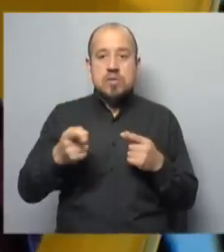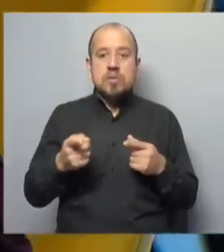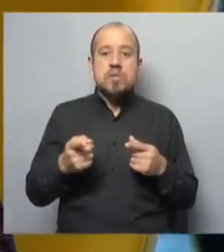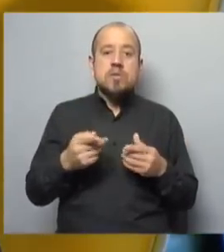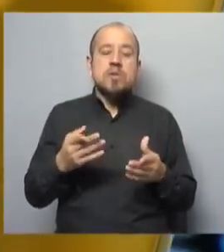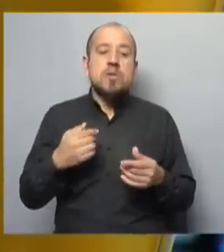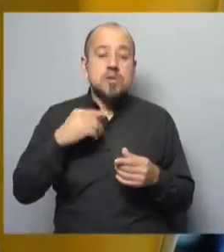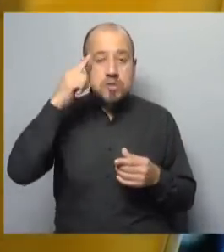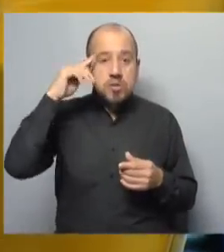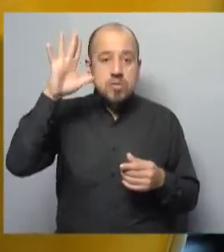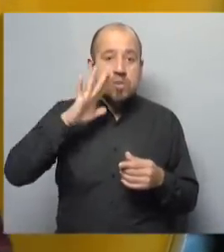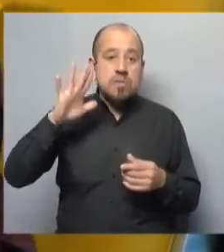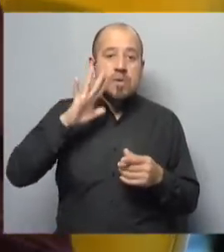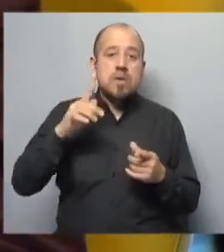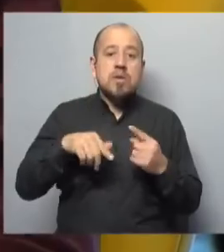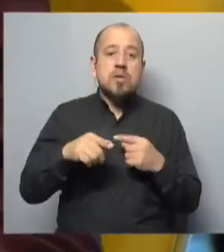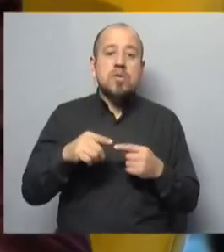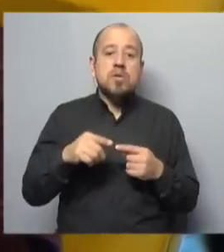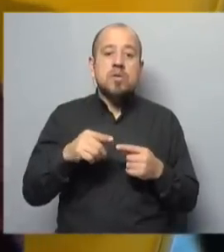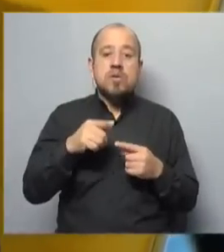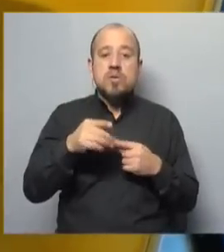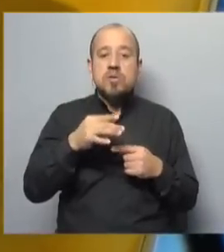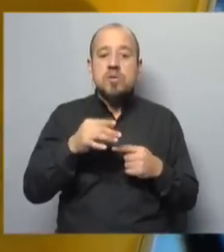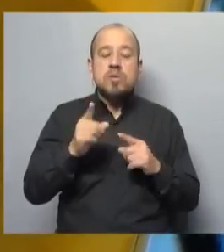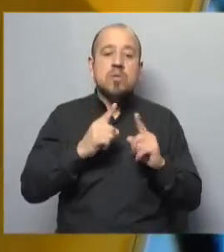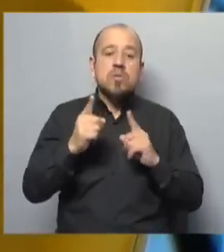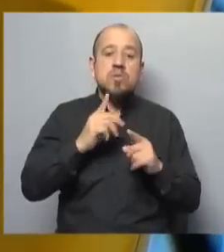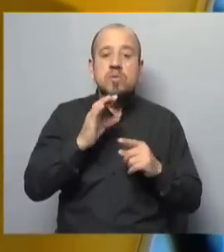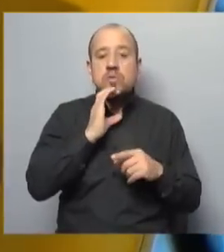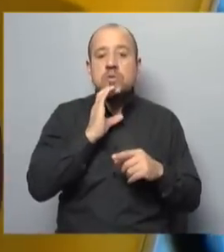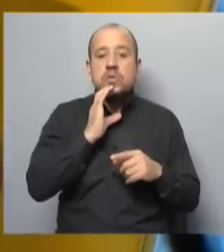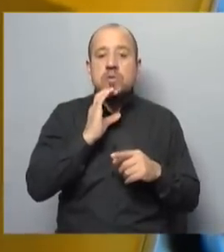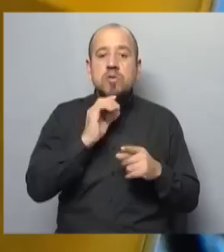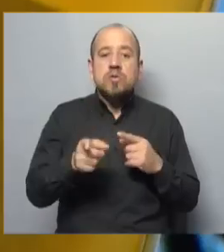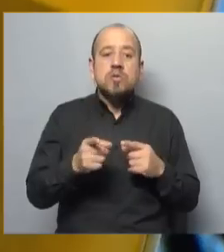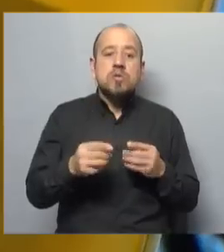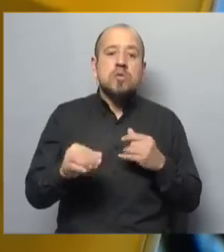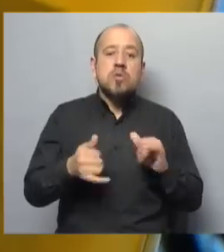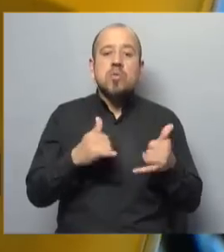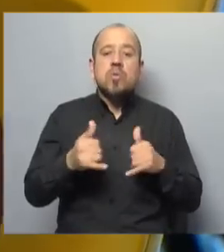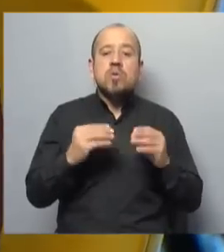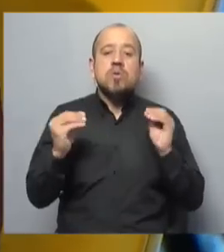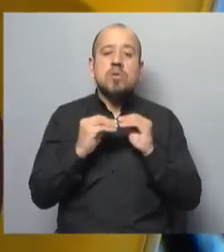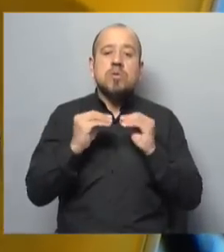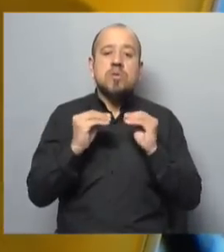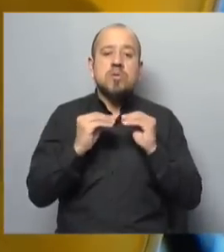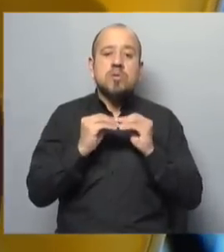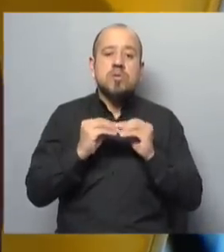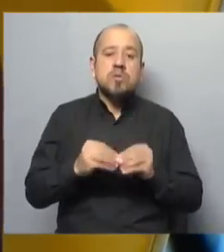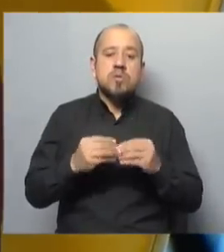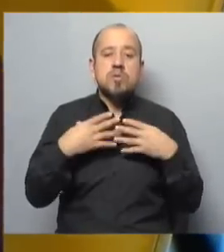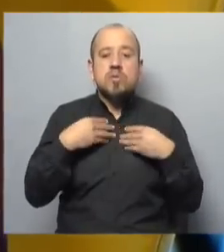yo me imagino que eso que algunas anécdotas de contaron de jugadores compañeros que no se